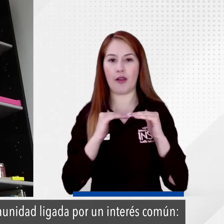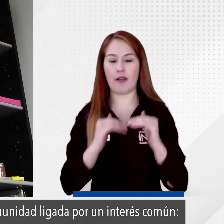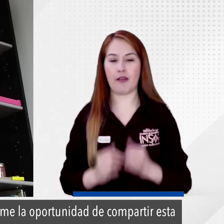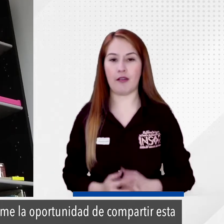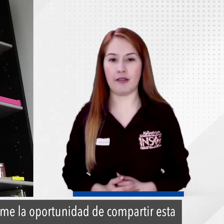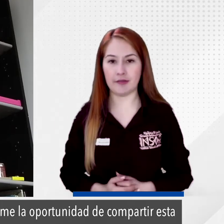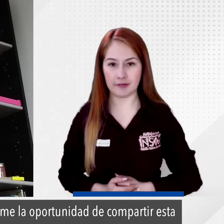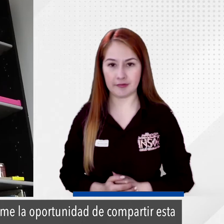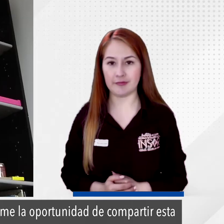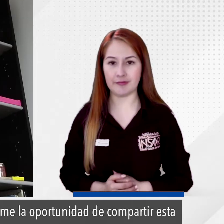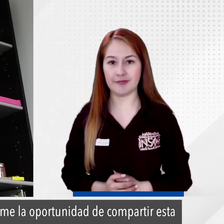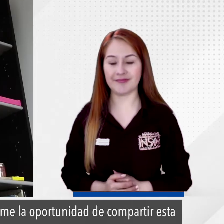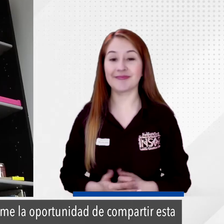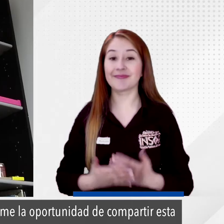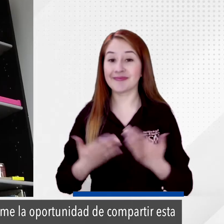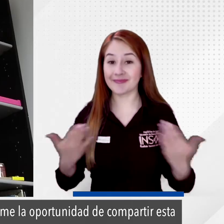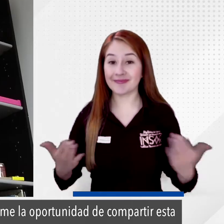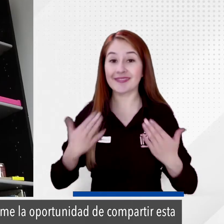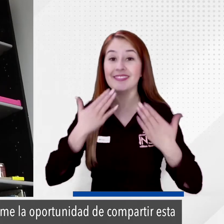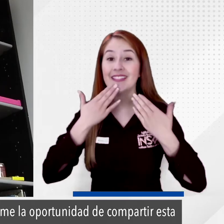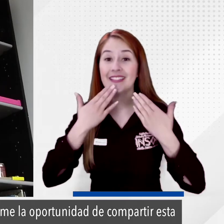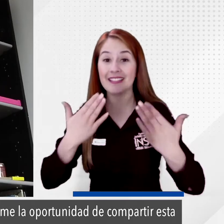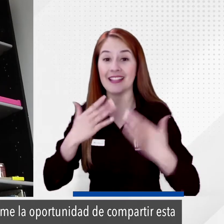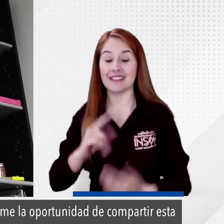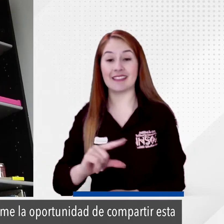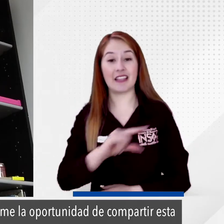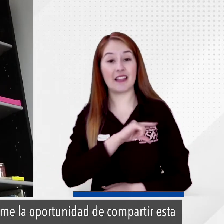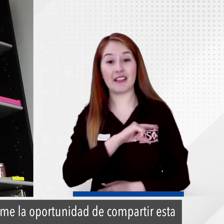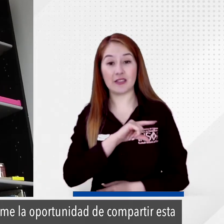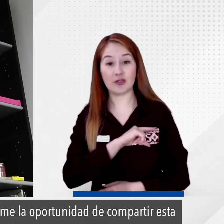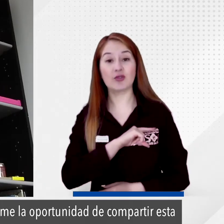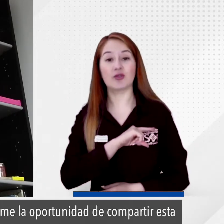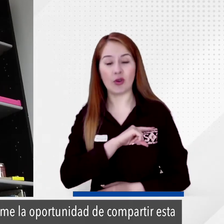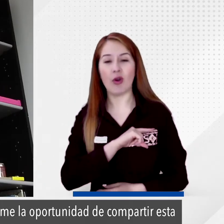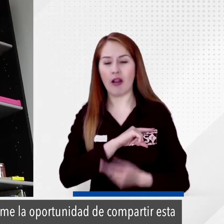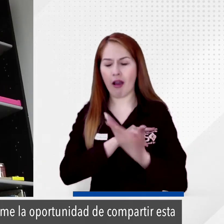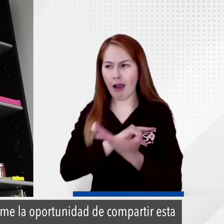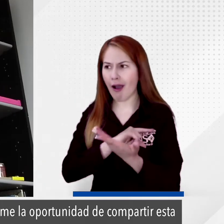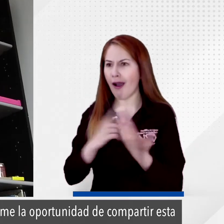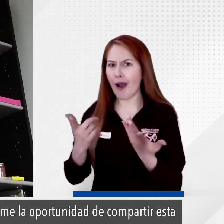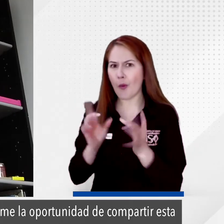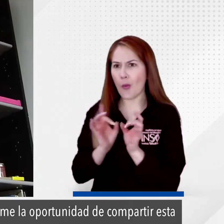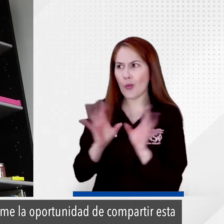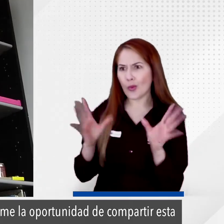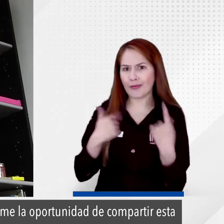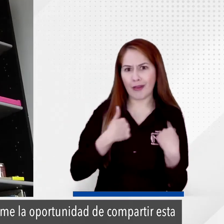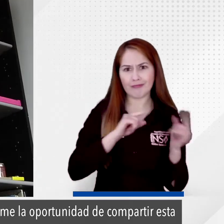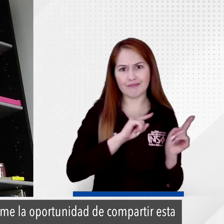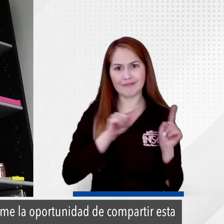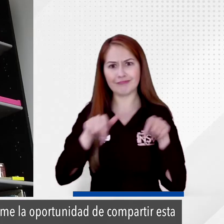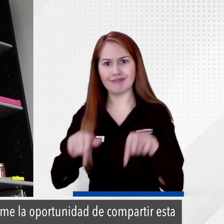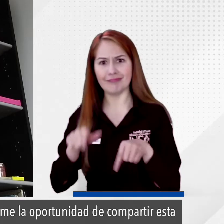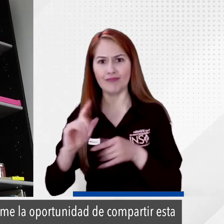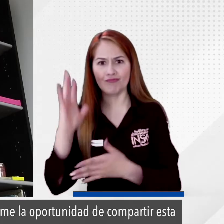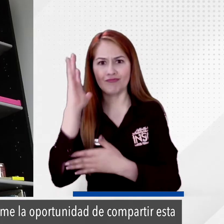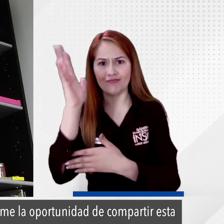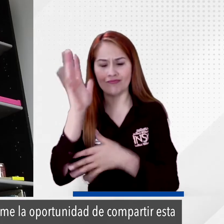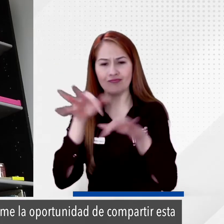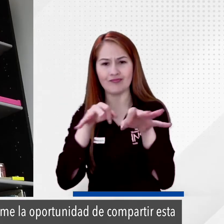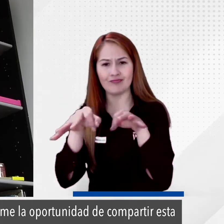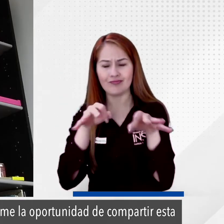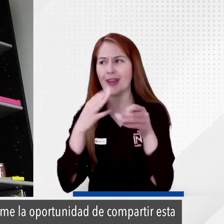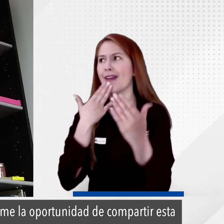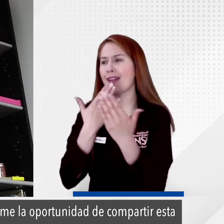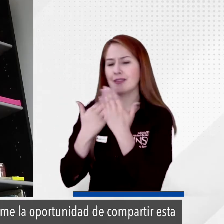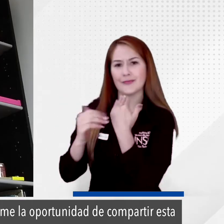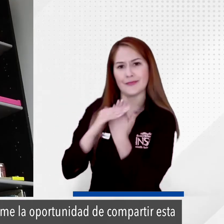equidad. Entonces agradezco bastante al INSOR por darme la oportunidad de compartir esta experiencia, por